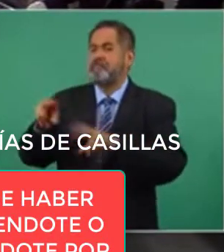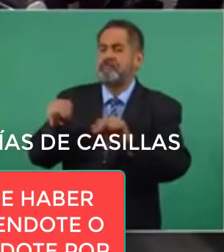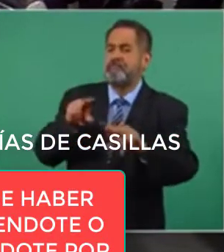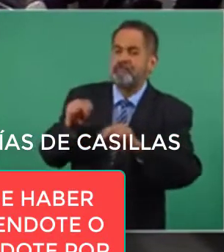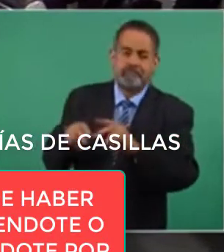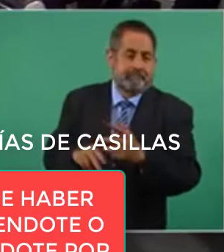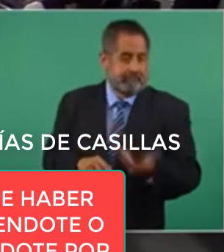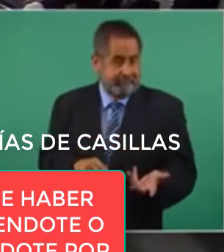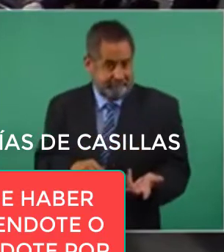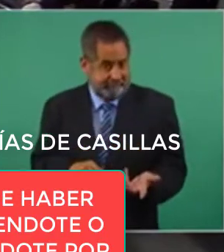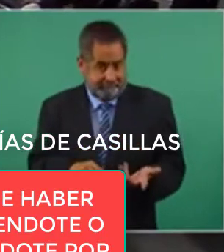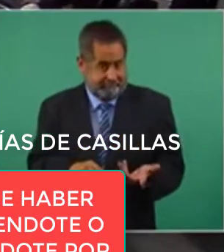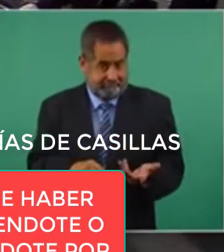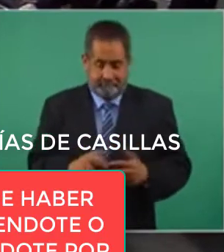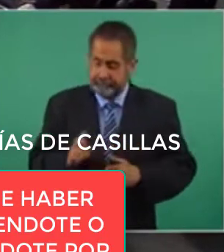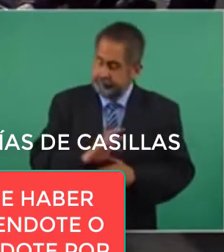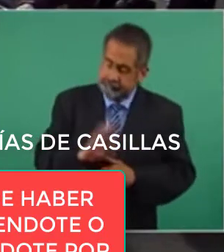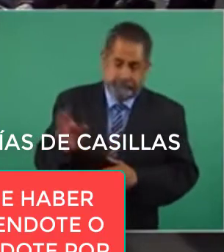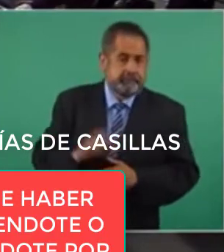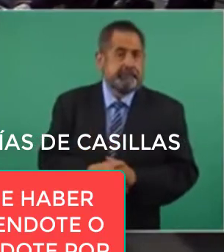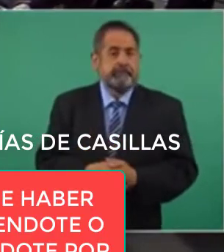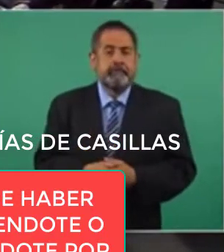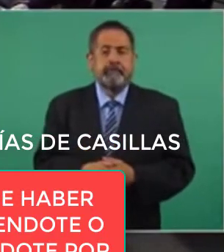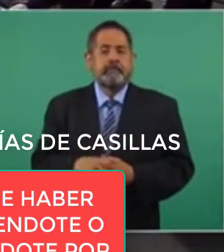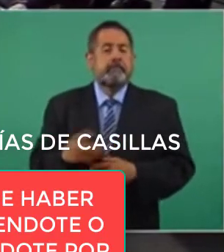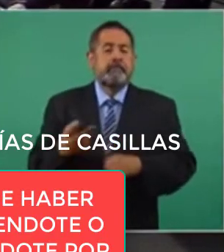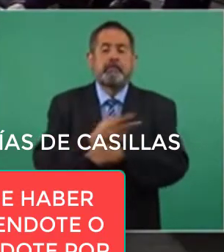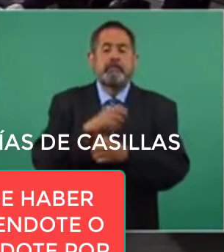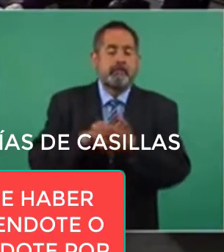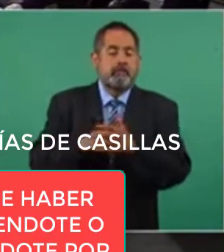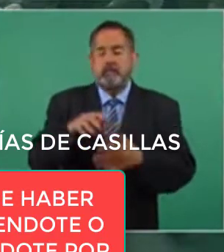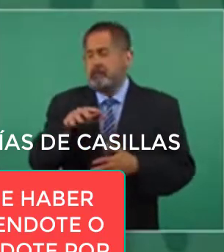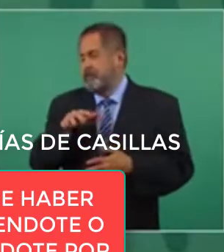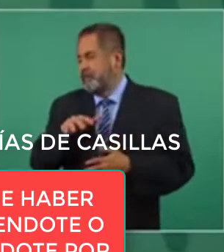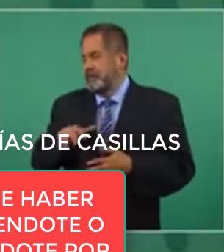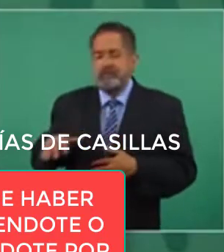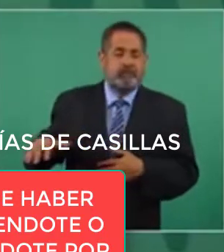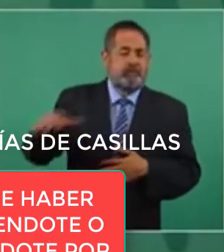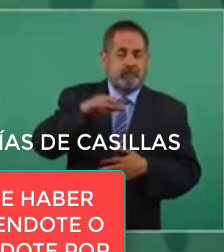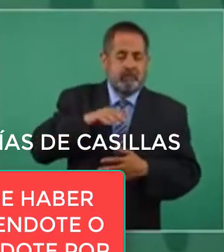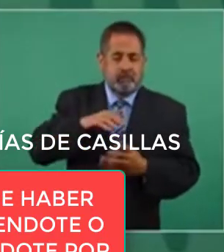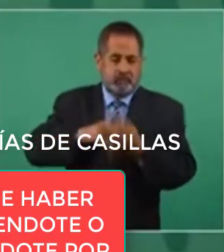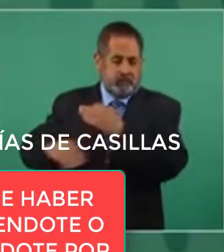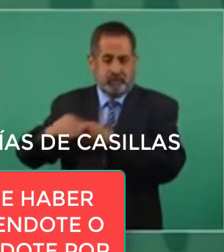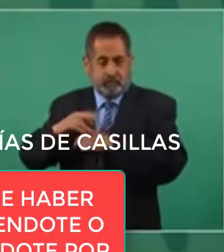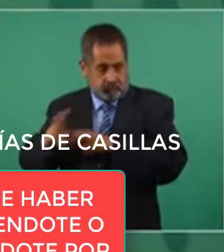¿Qué pasa si todos votamos